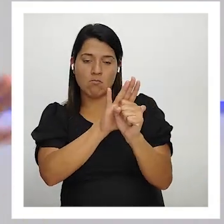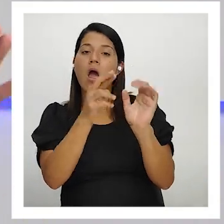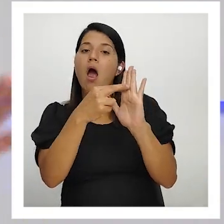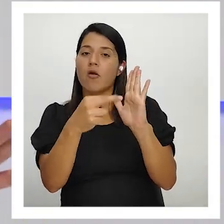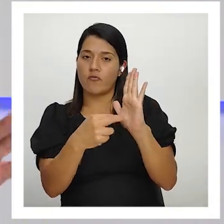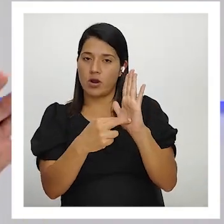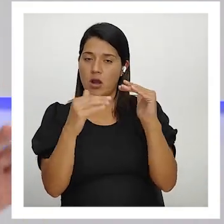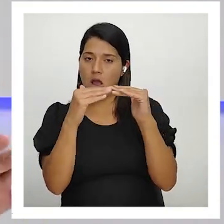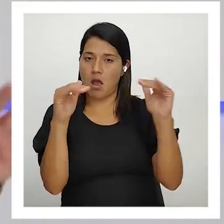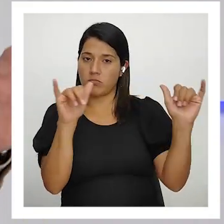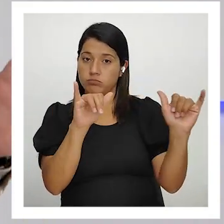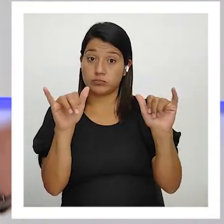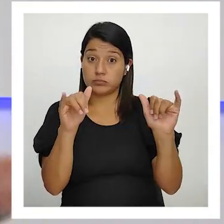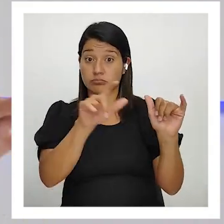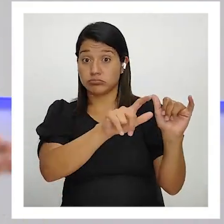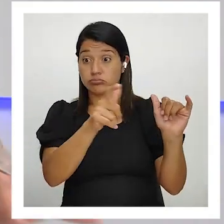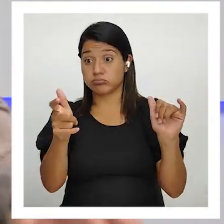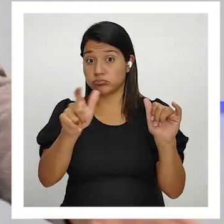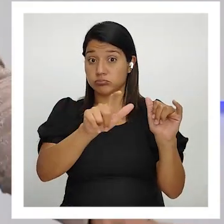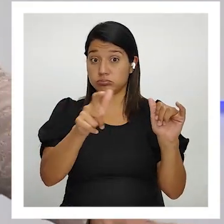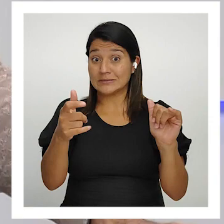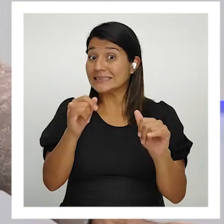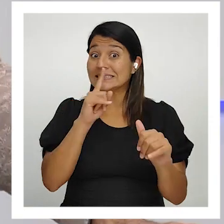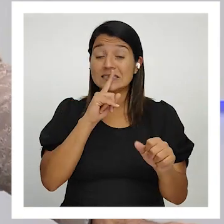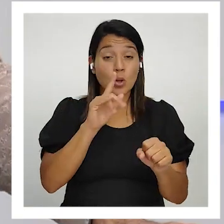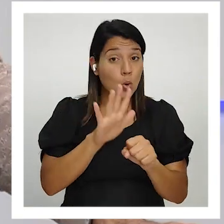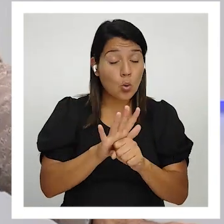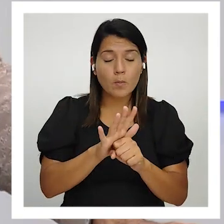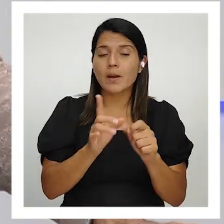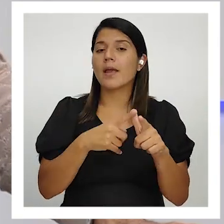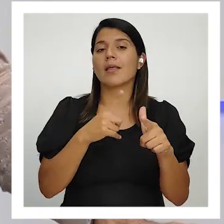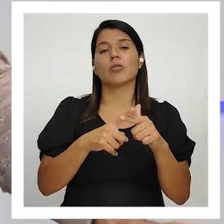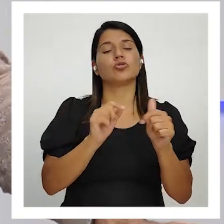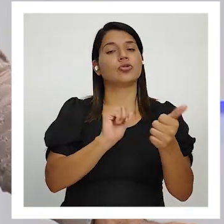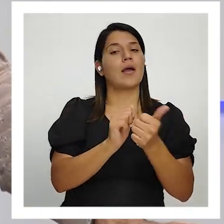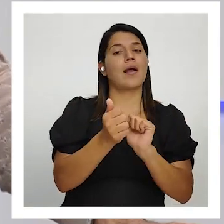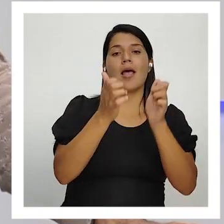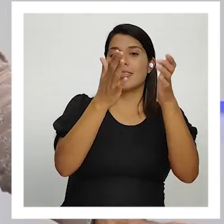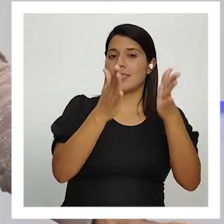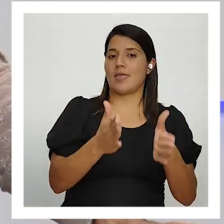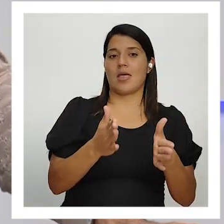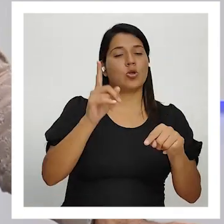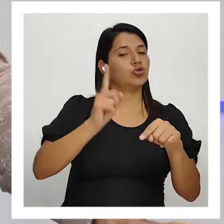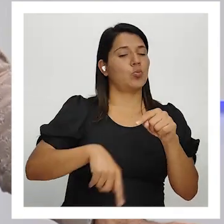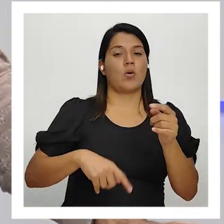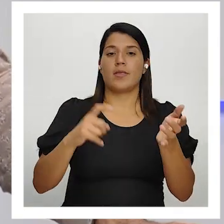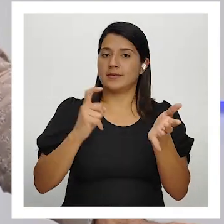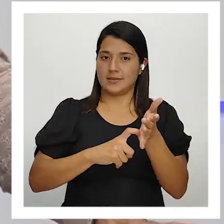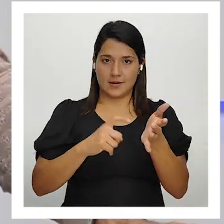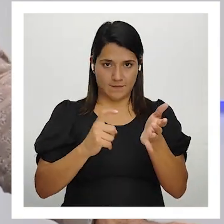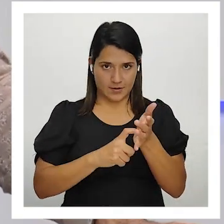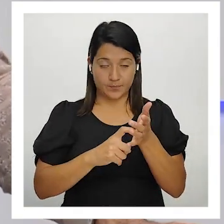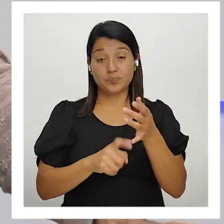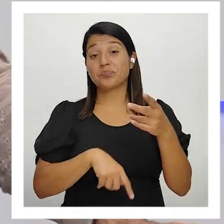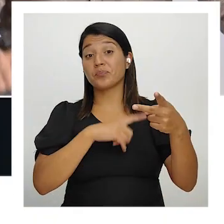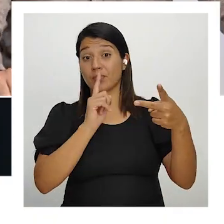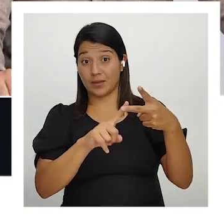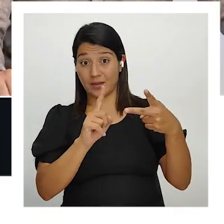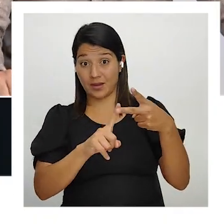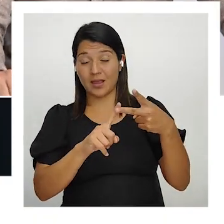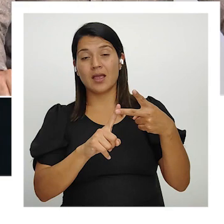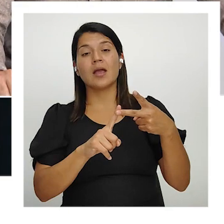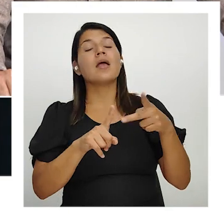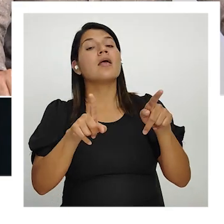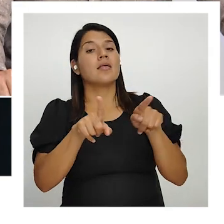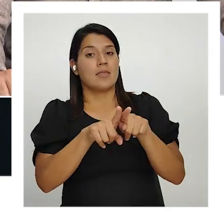regla es que la candidatura no se inscribe. Y lo otro que usted menciona, efectivamente se aprobó